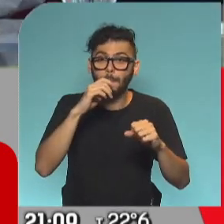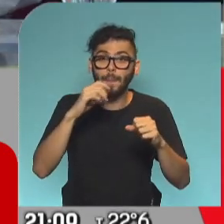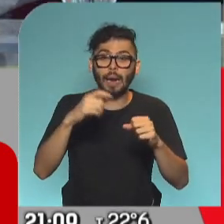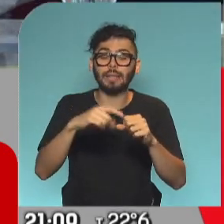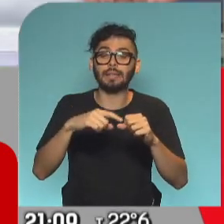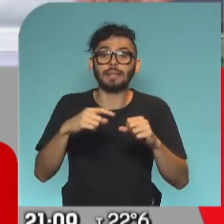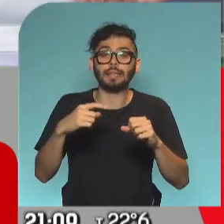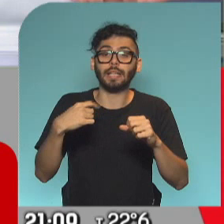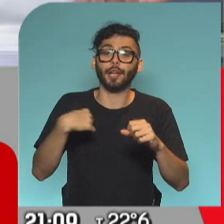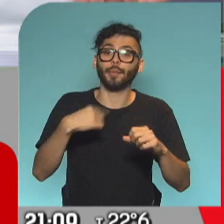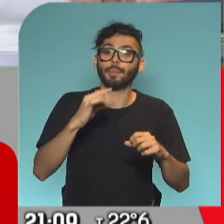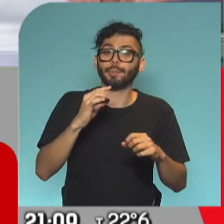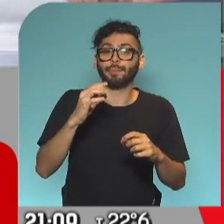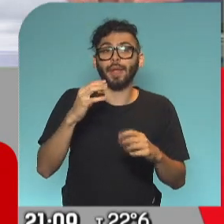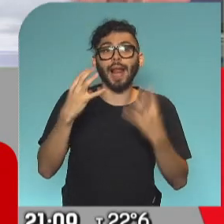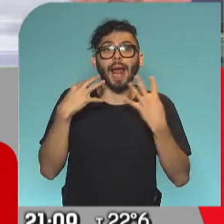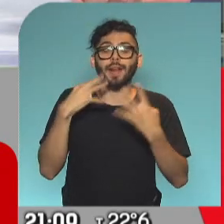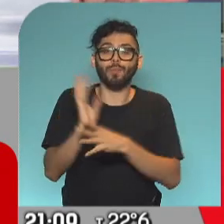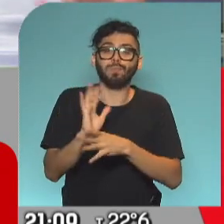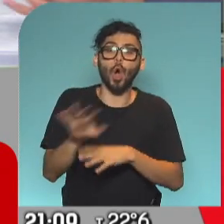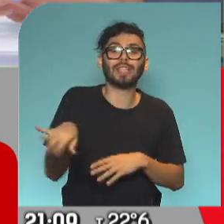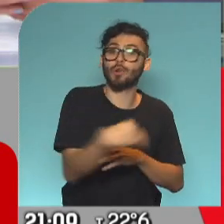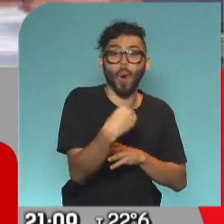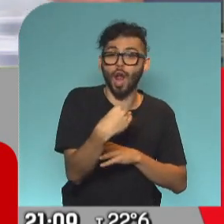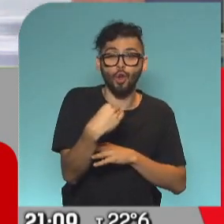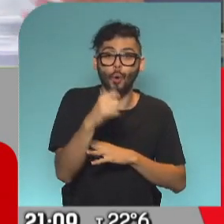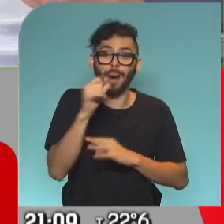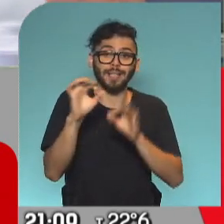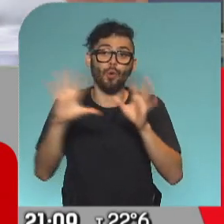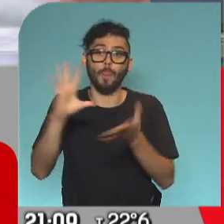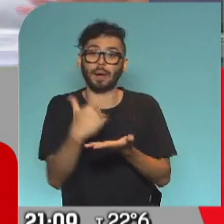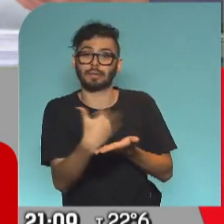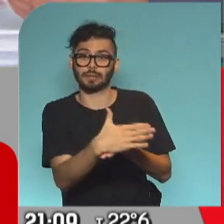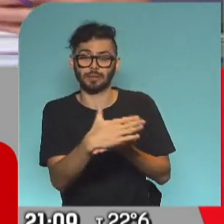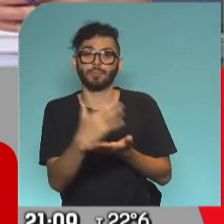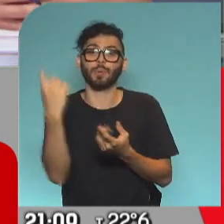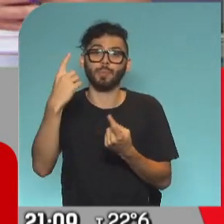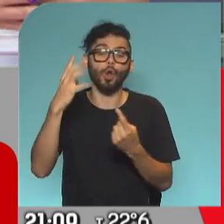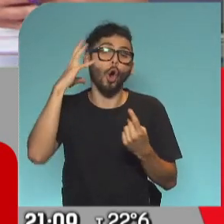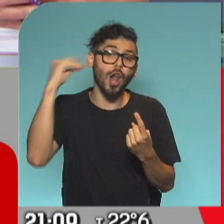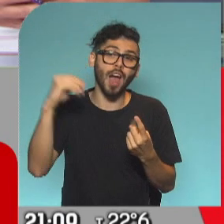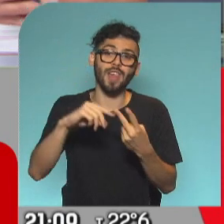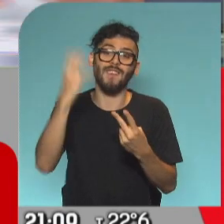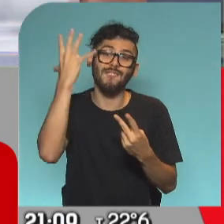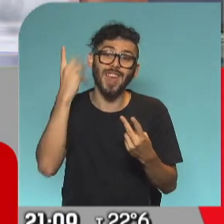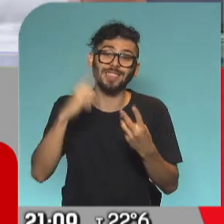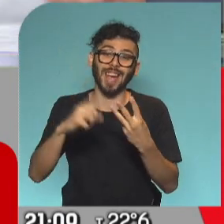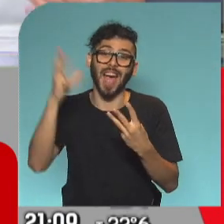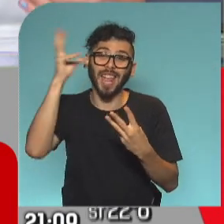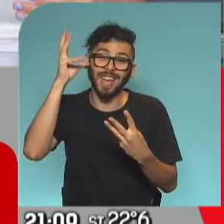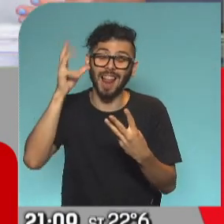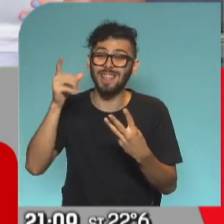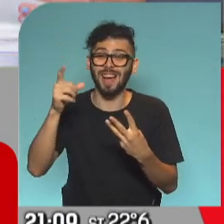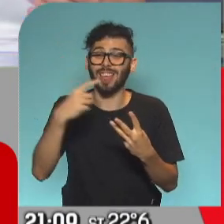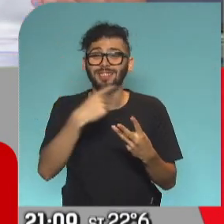Y sí, porque en este caso fue Holanda el primer país, después se le sumó Francia, Italia también, que dijeron vamos a